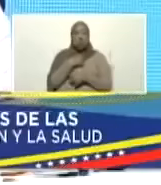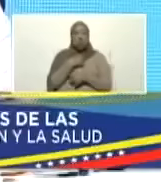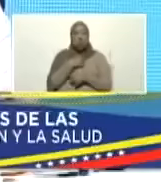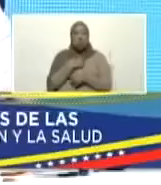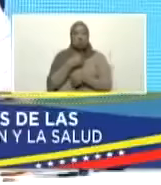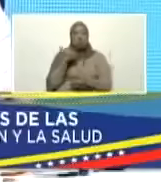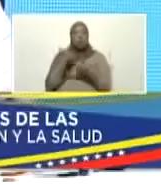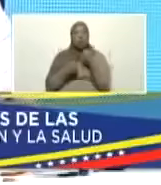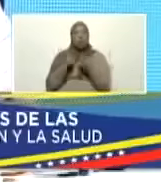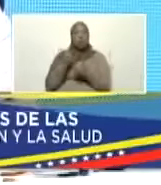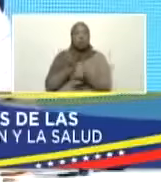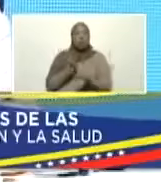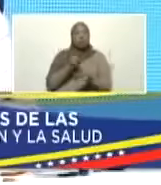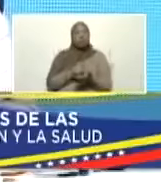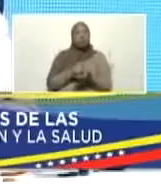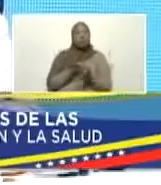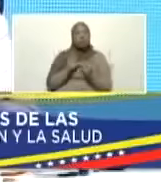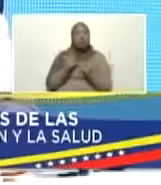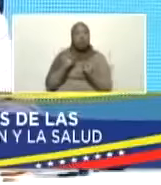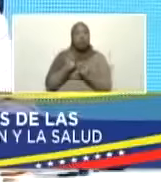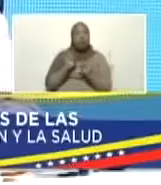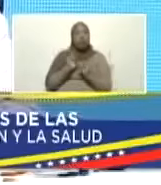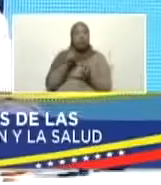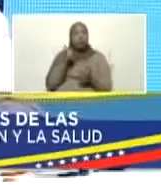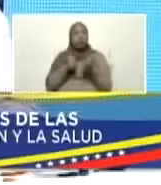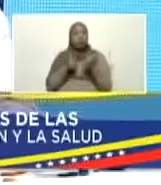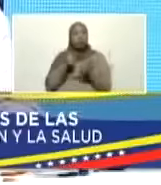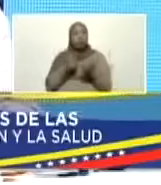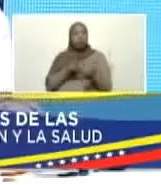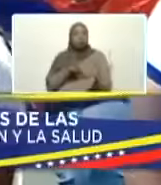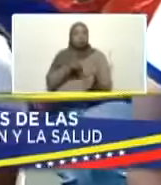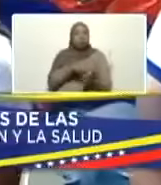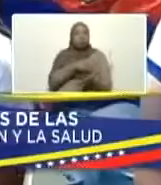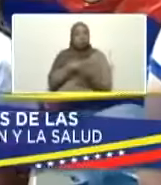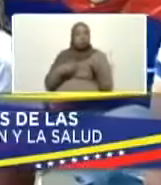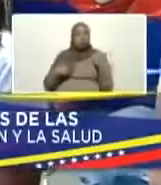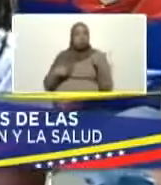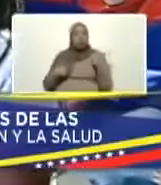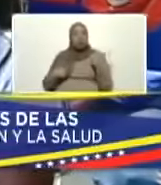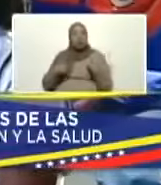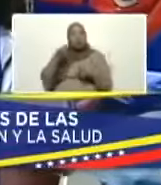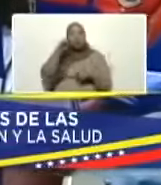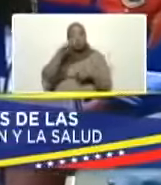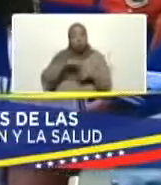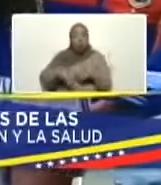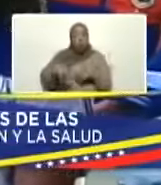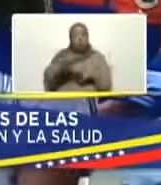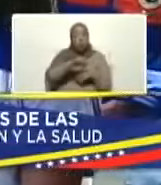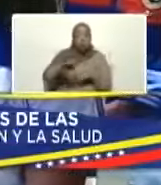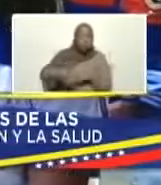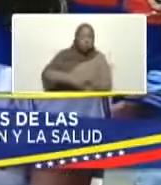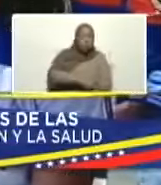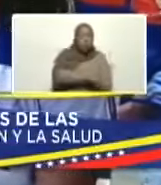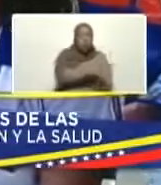aparecen cuando hay elecciones, muchachos, muchachos. Quien está con el pueblo las 24 horas del